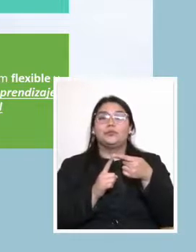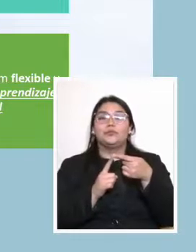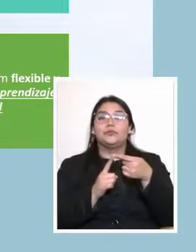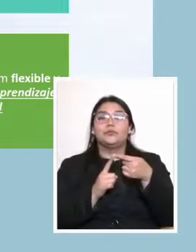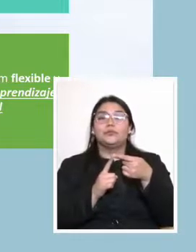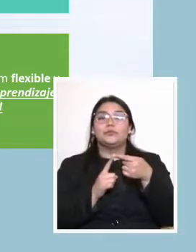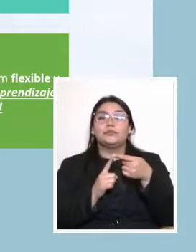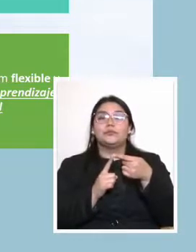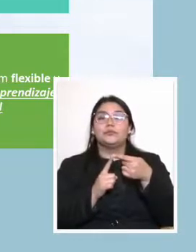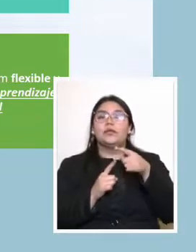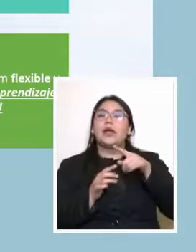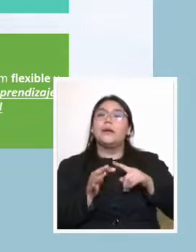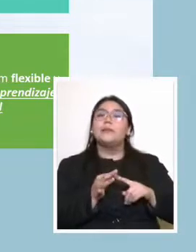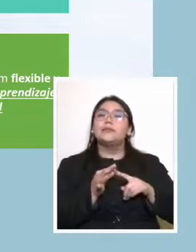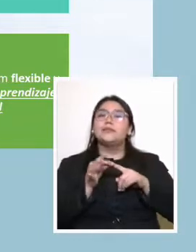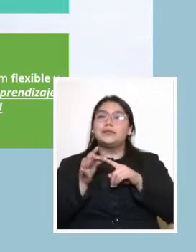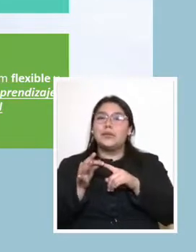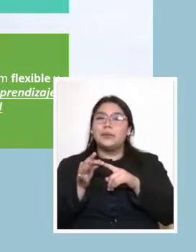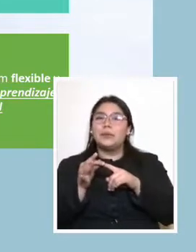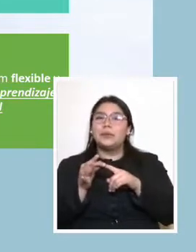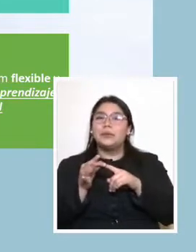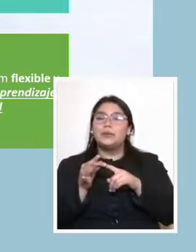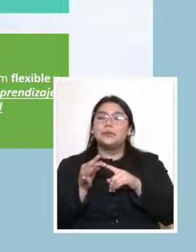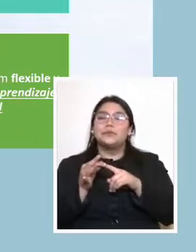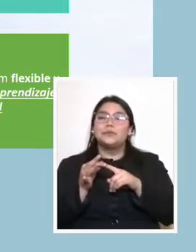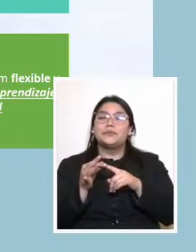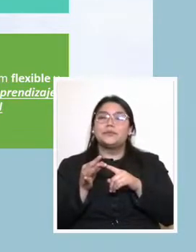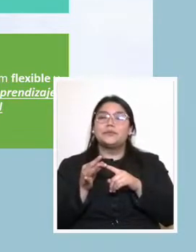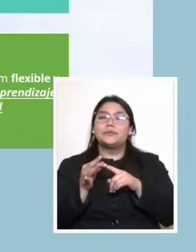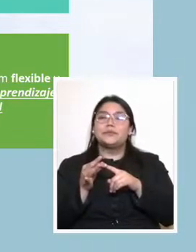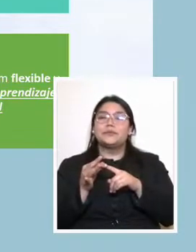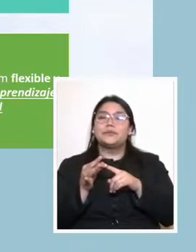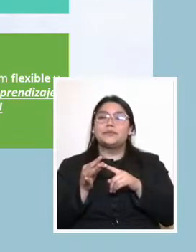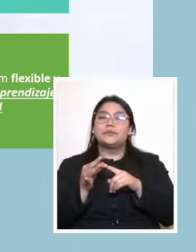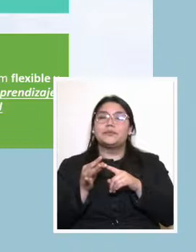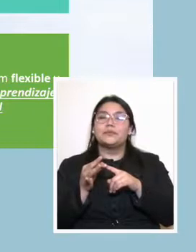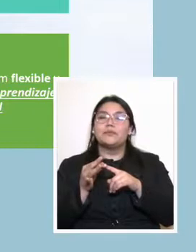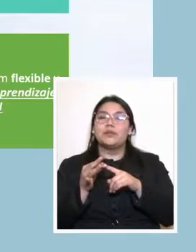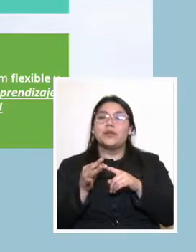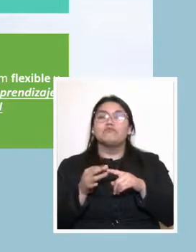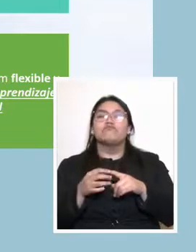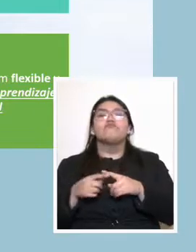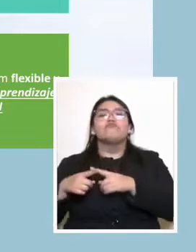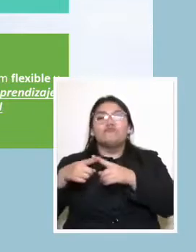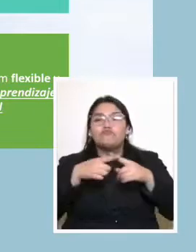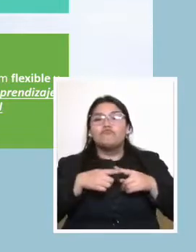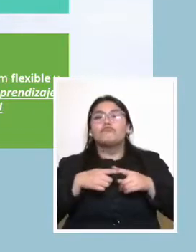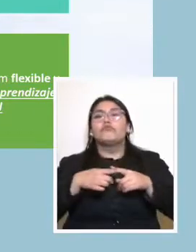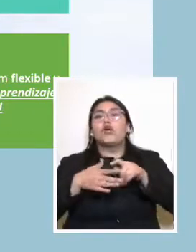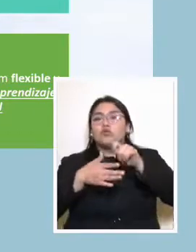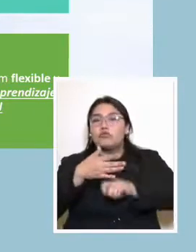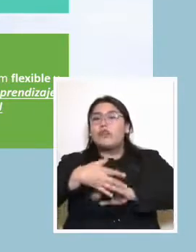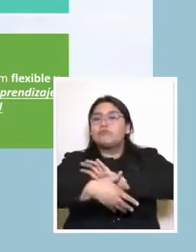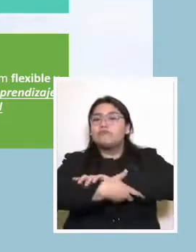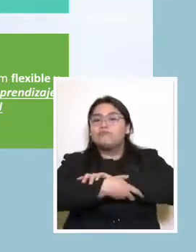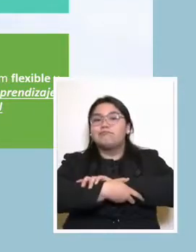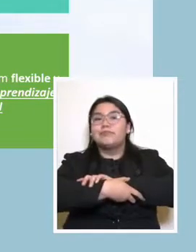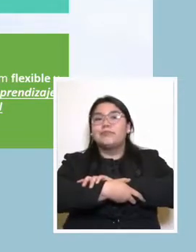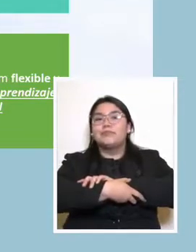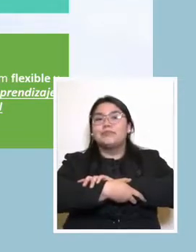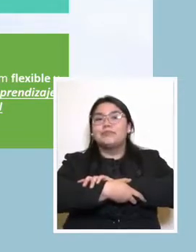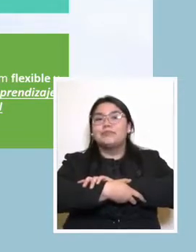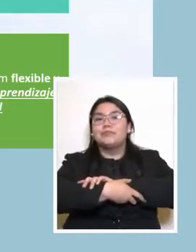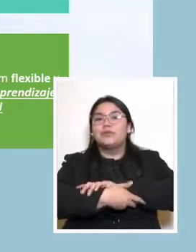volver sobre este principio, especialmente en el marco del contrato social, el principio, ¿no es cierto?, de